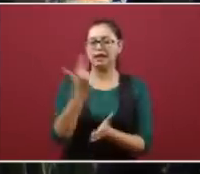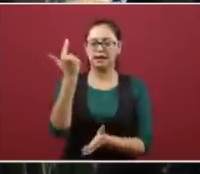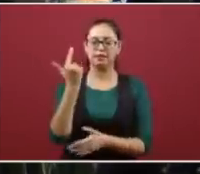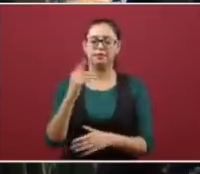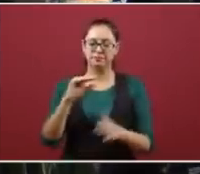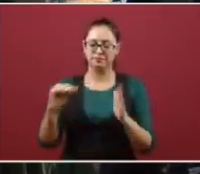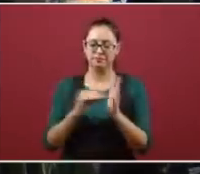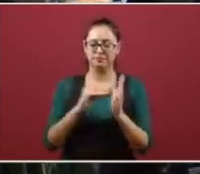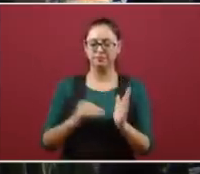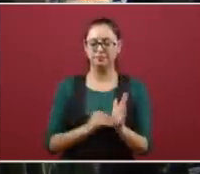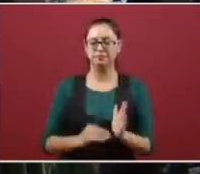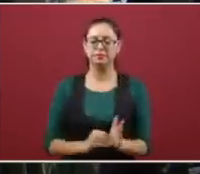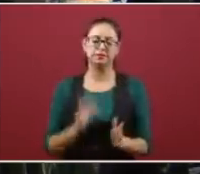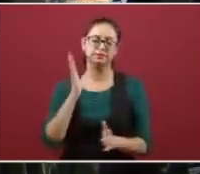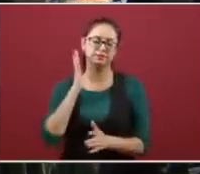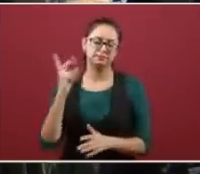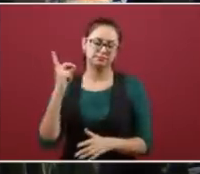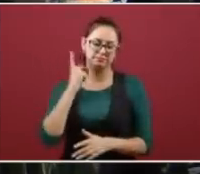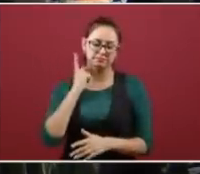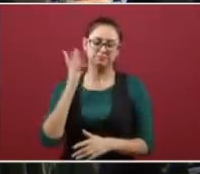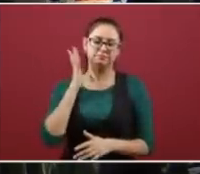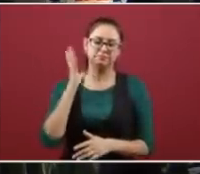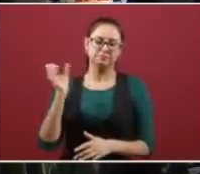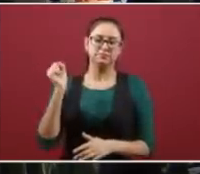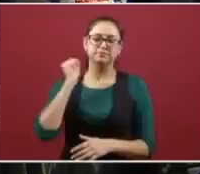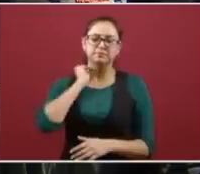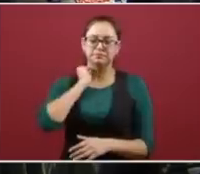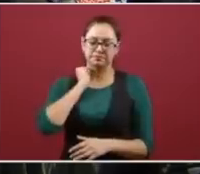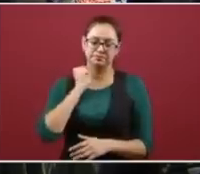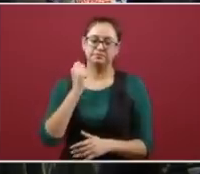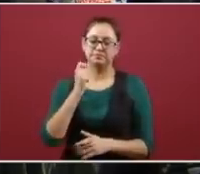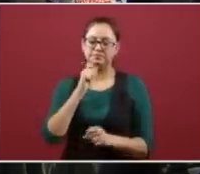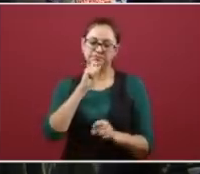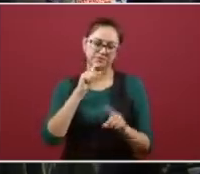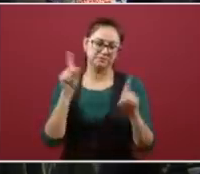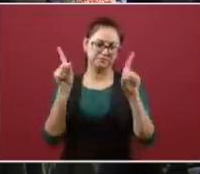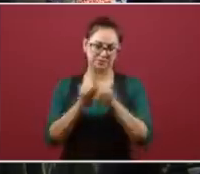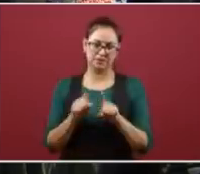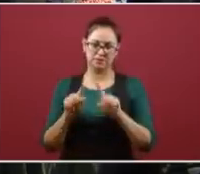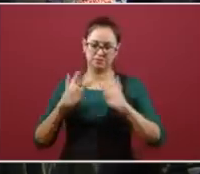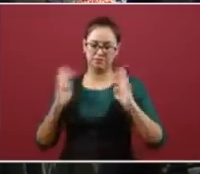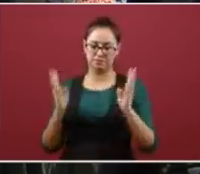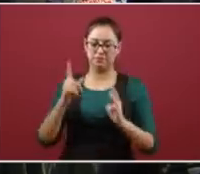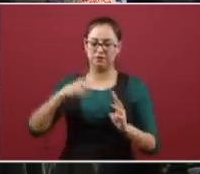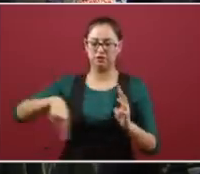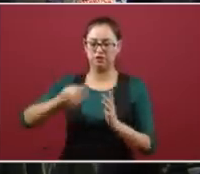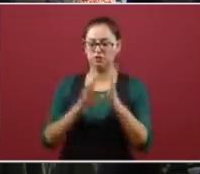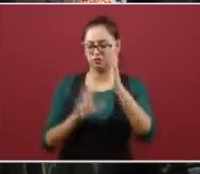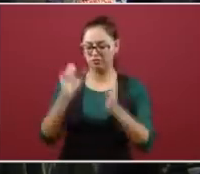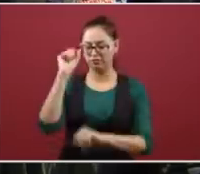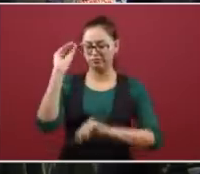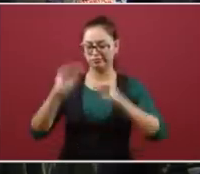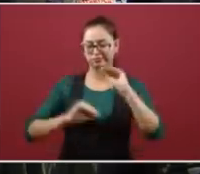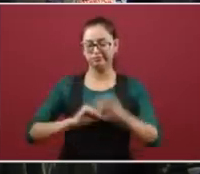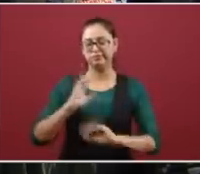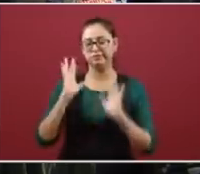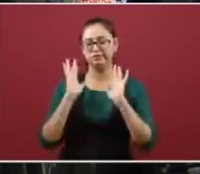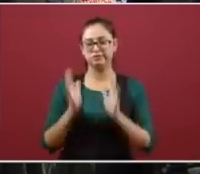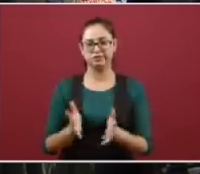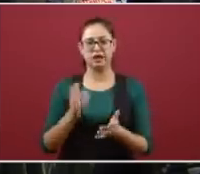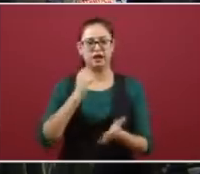federal y por obviamente el constituyente permanente porque ya ha sido aprobado por